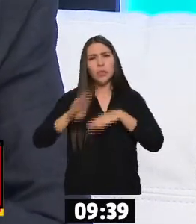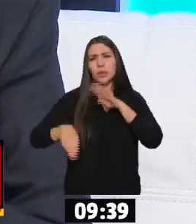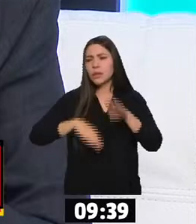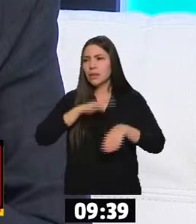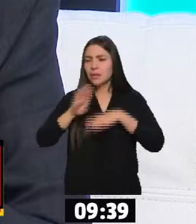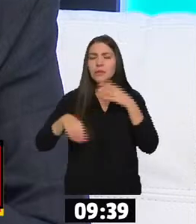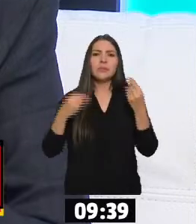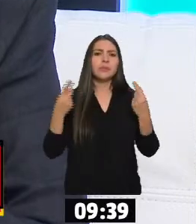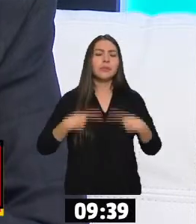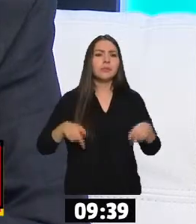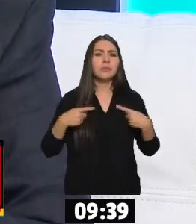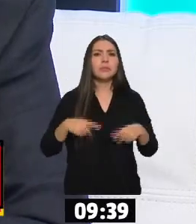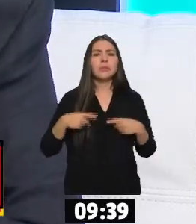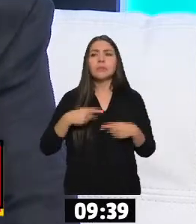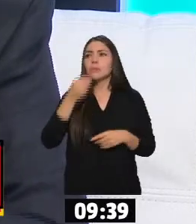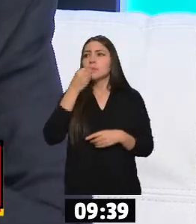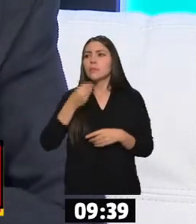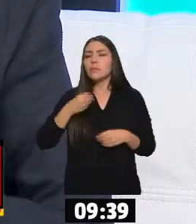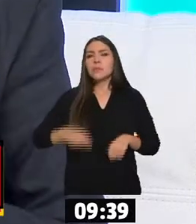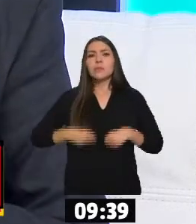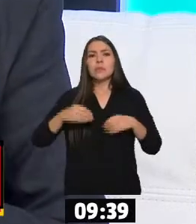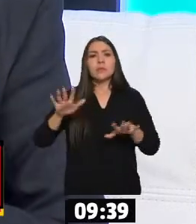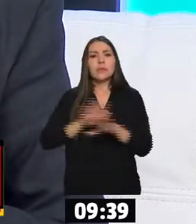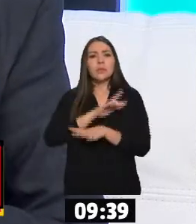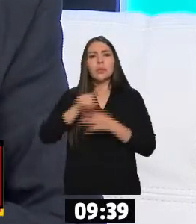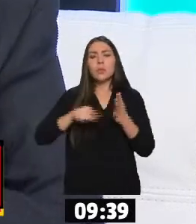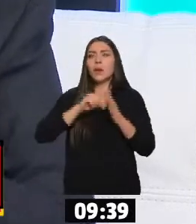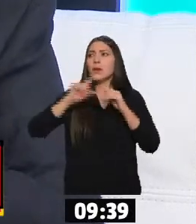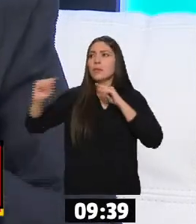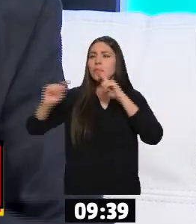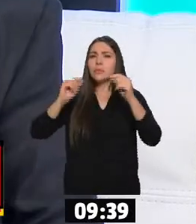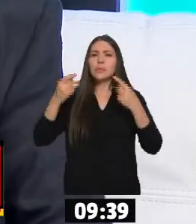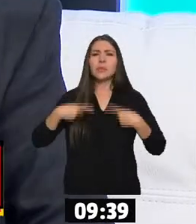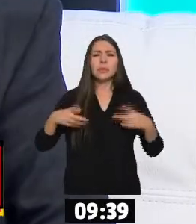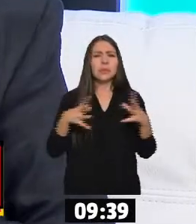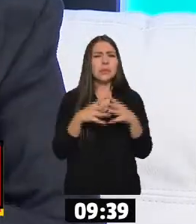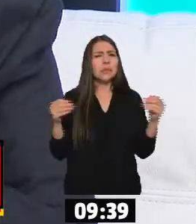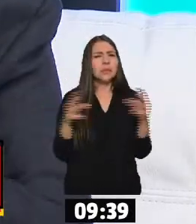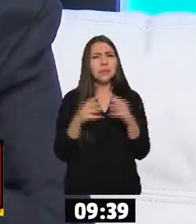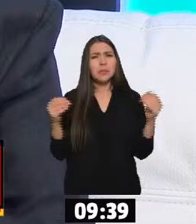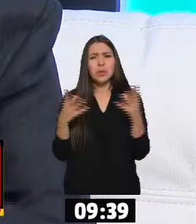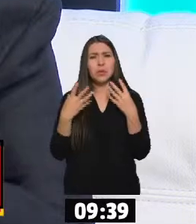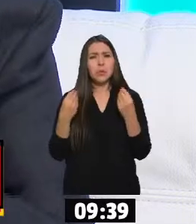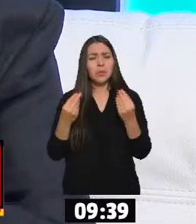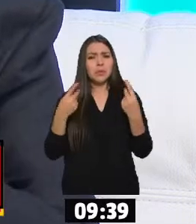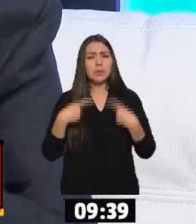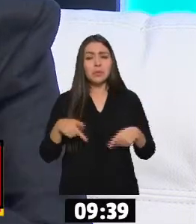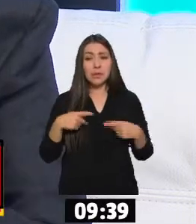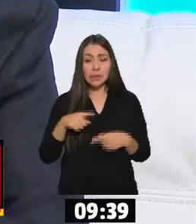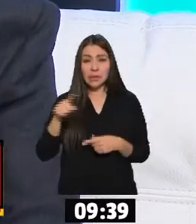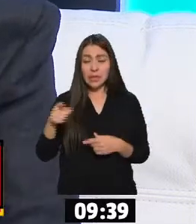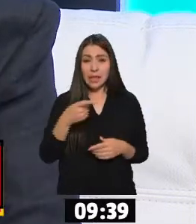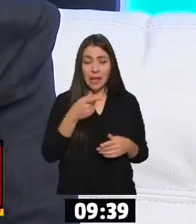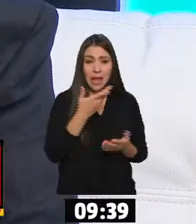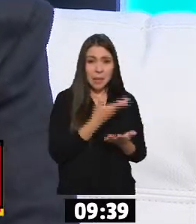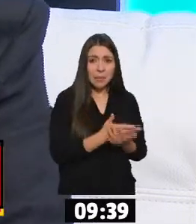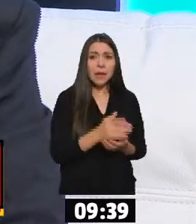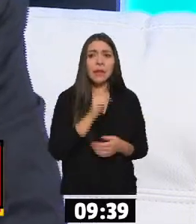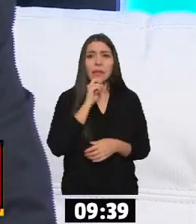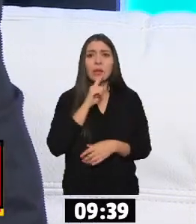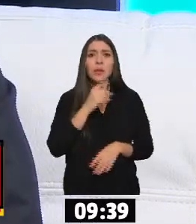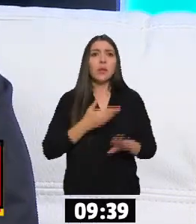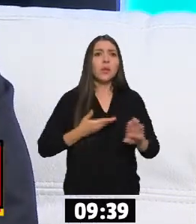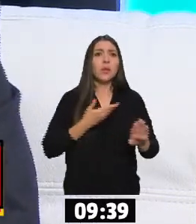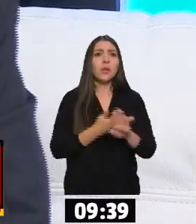decenas de miles de desplazados, decenas de miles de desaparecidos, bueno, además de ello, golpeó de manera determinante a